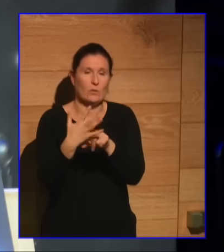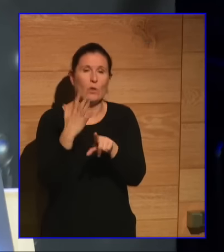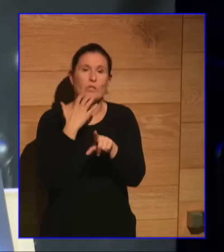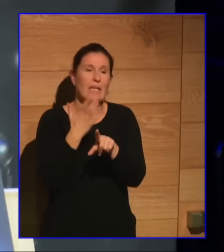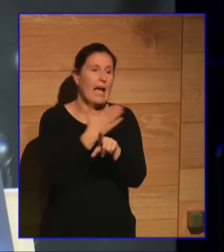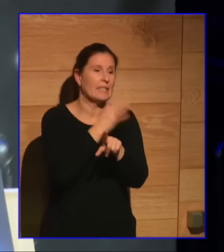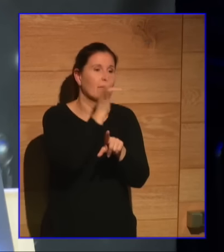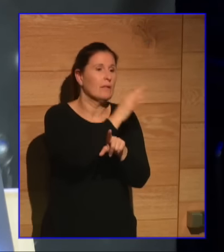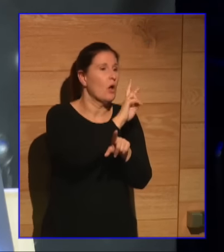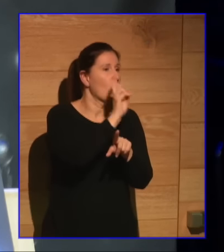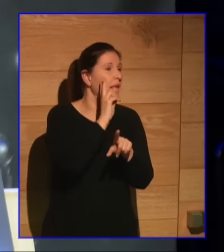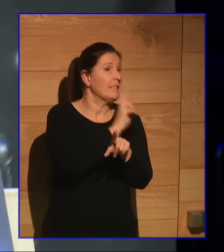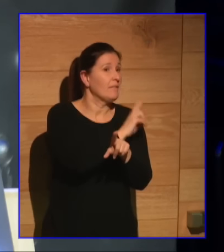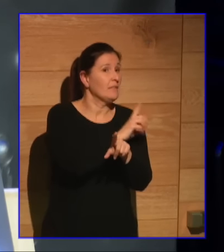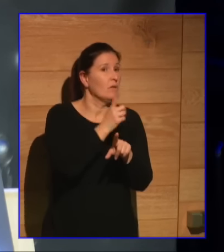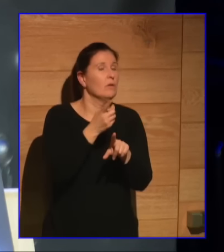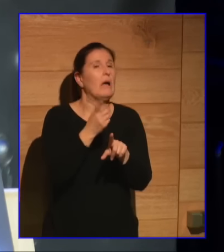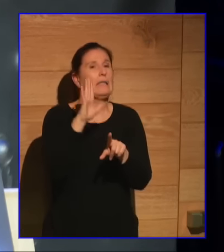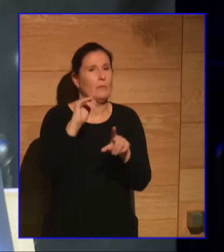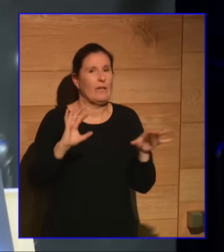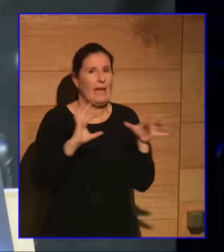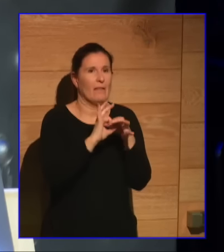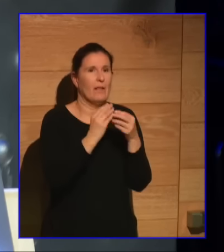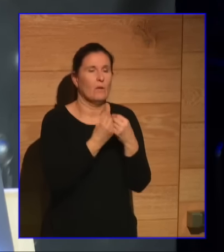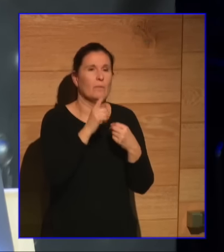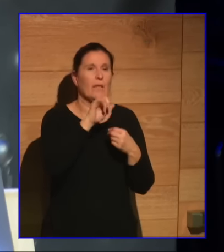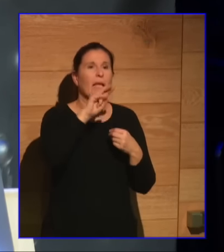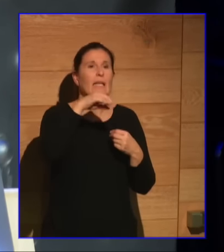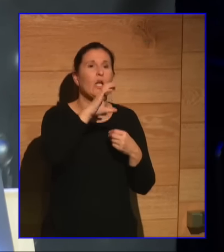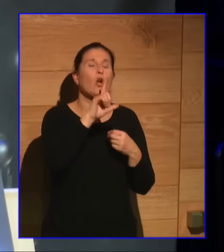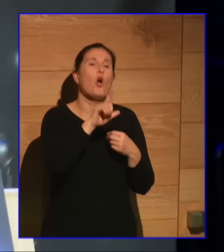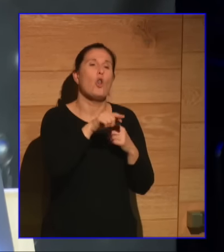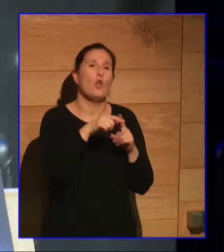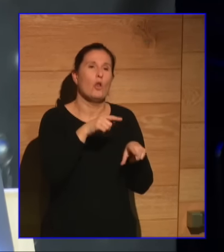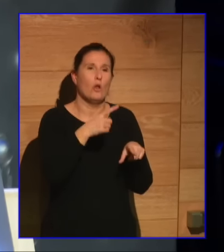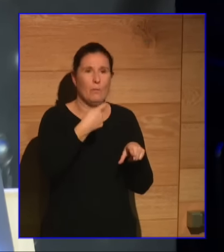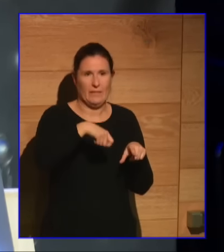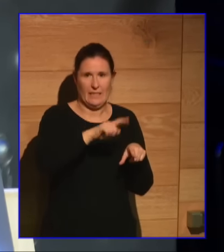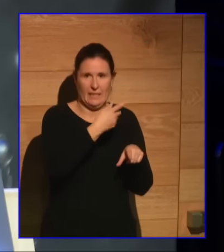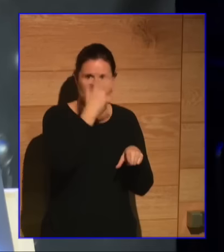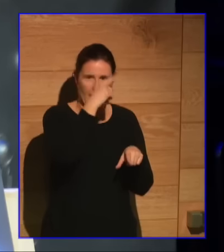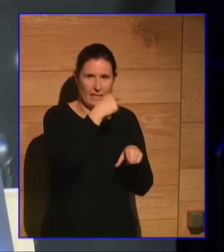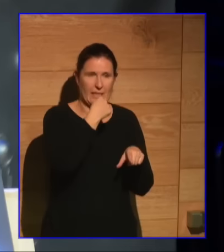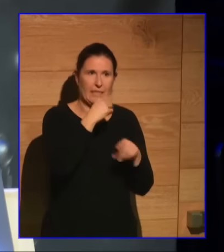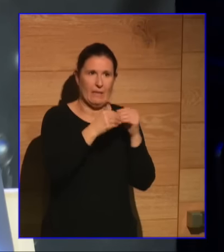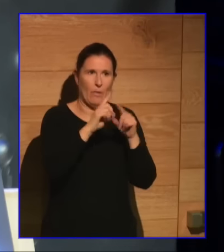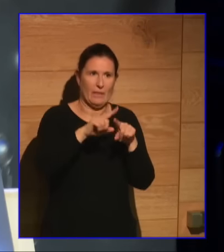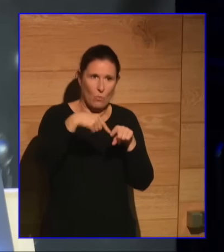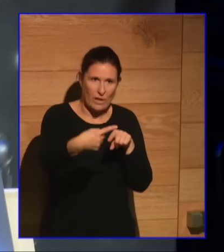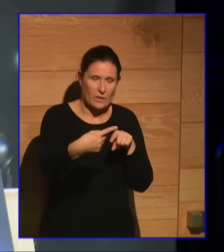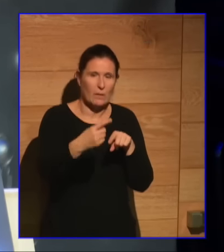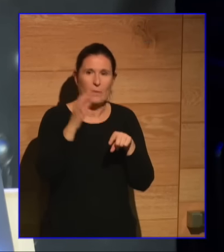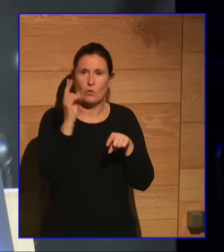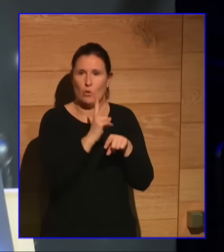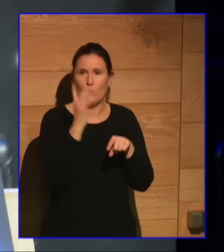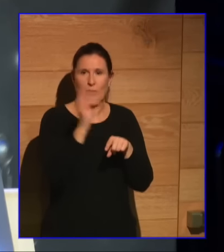obra, por ejemplo, está muy emparentada con Lincoln, que habría de llegar después. Son películas que se relacionan de